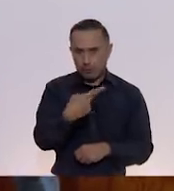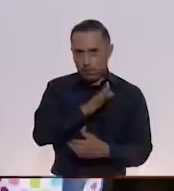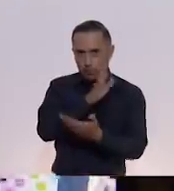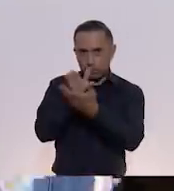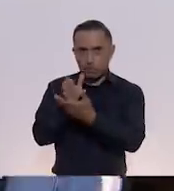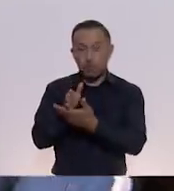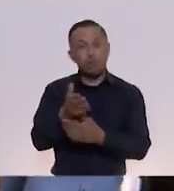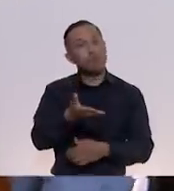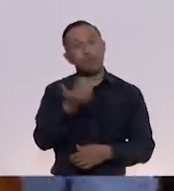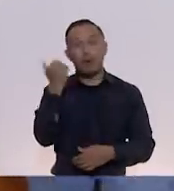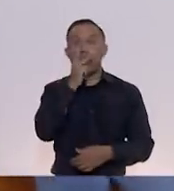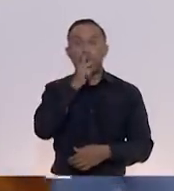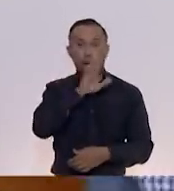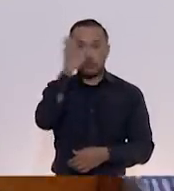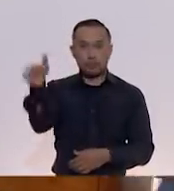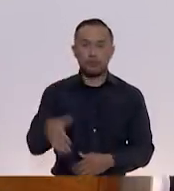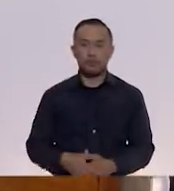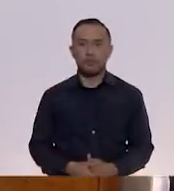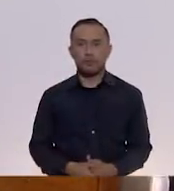Vamos a ver a mi papá.